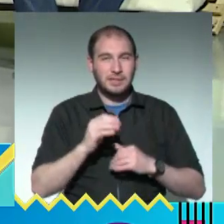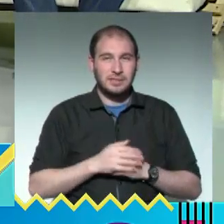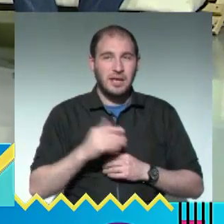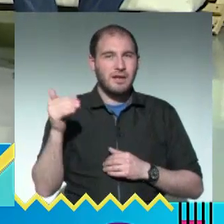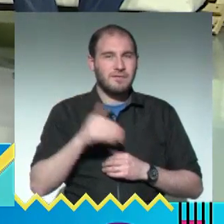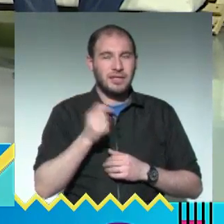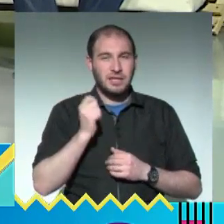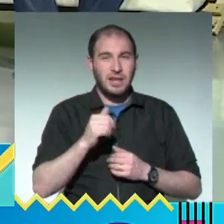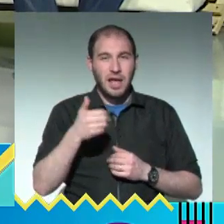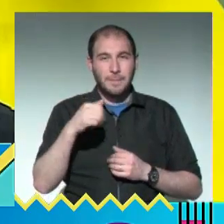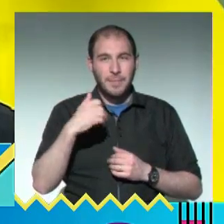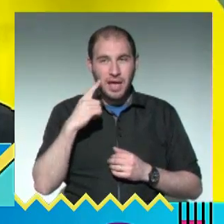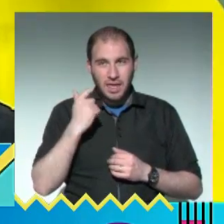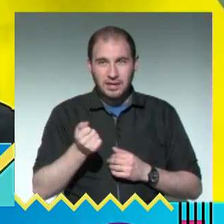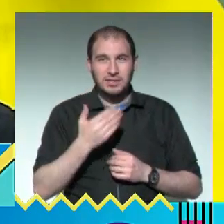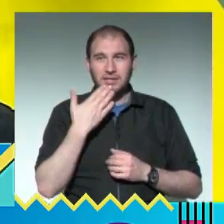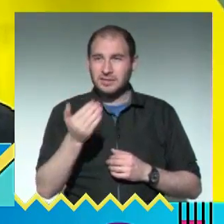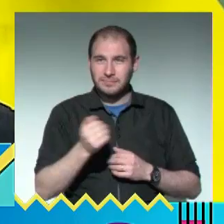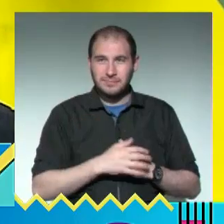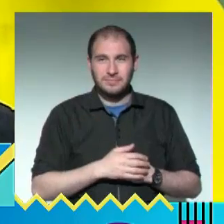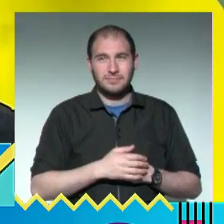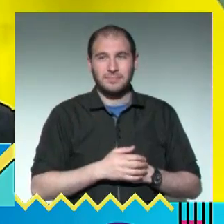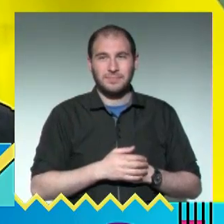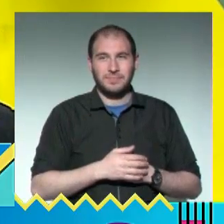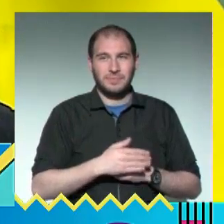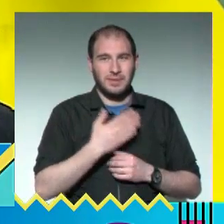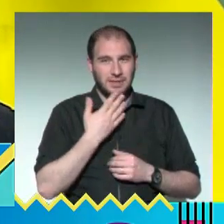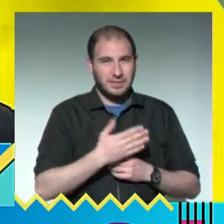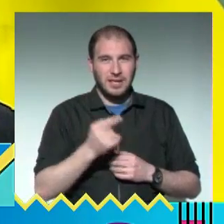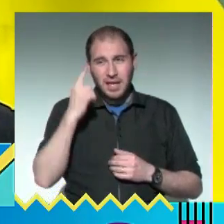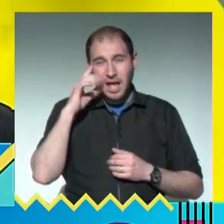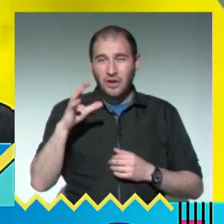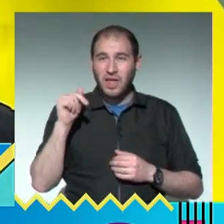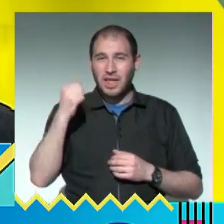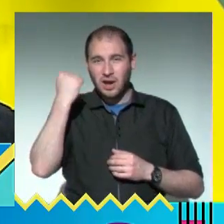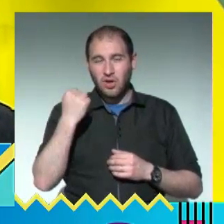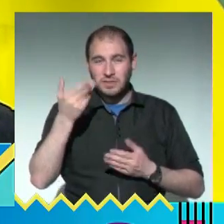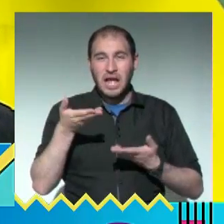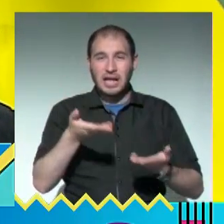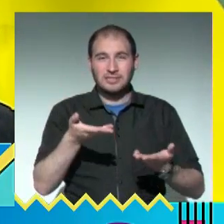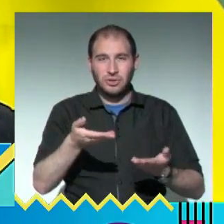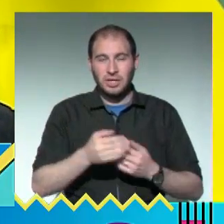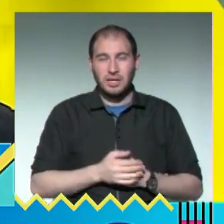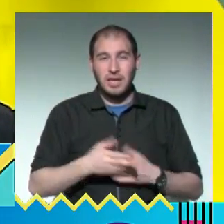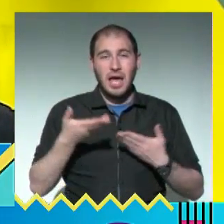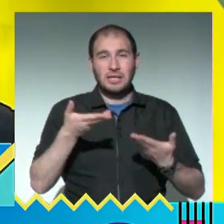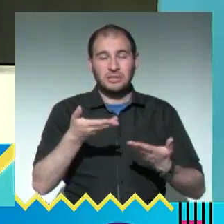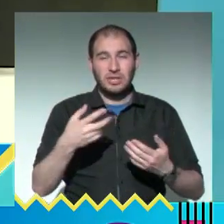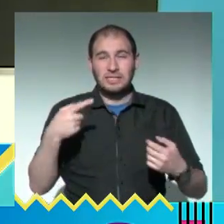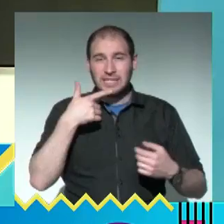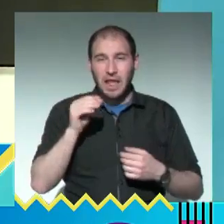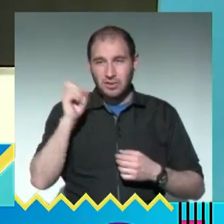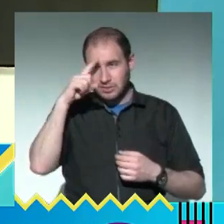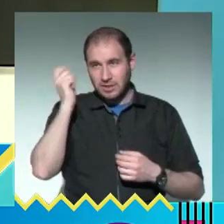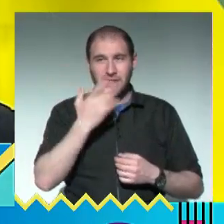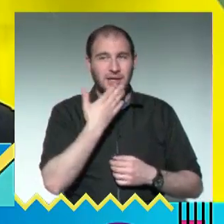Está con nosotros Amalia Granata. Muchas gracias, Amalia, por estar presente. Recordamos, economista y asesora del Senado de la